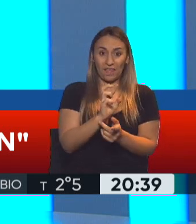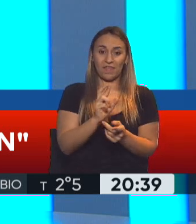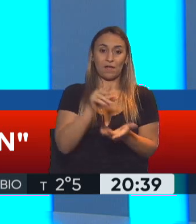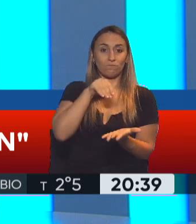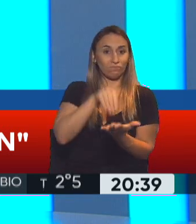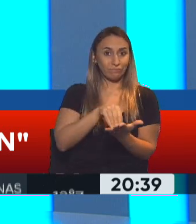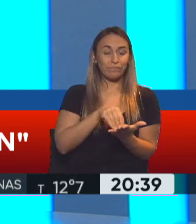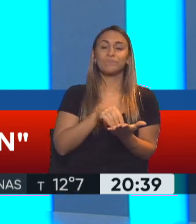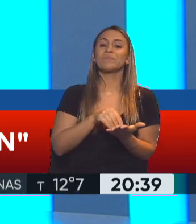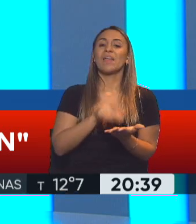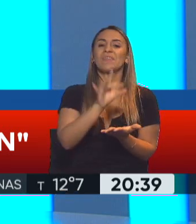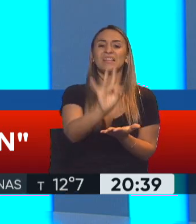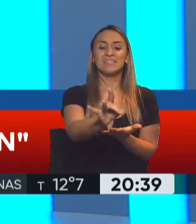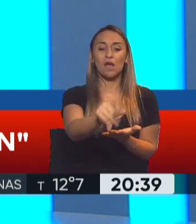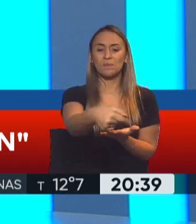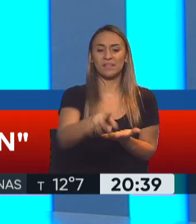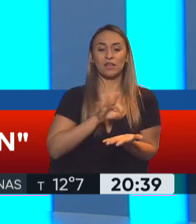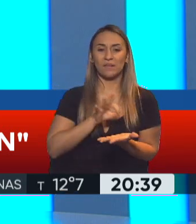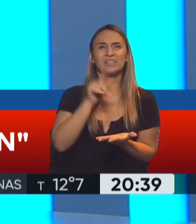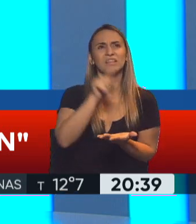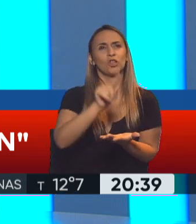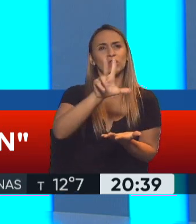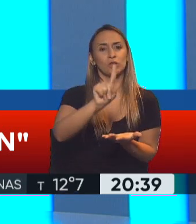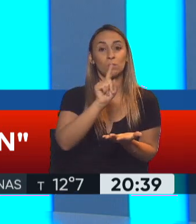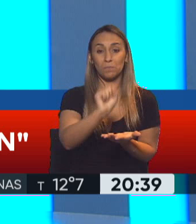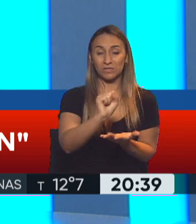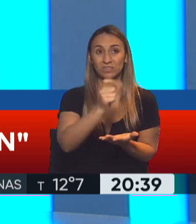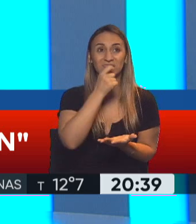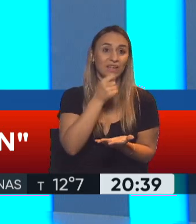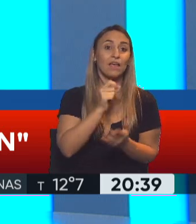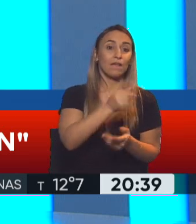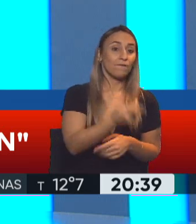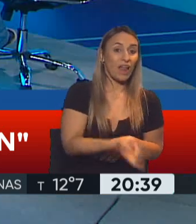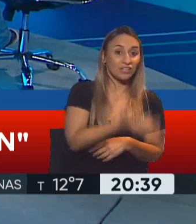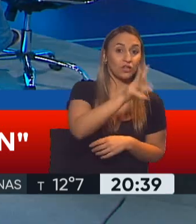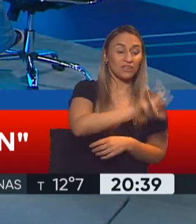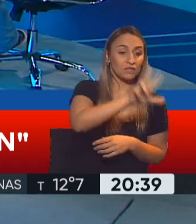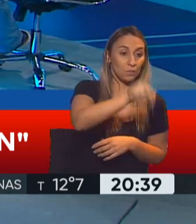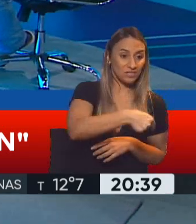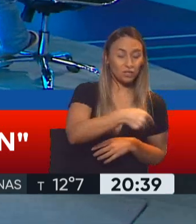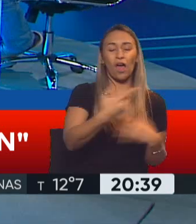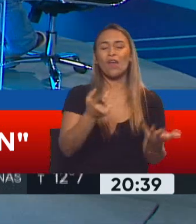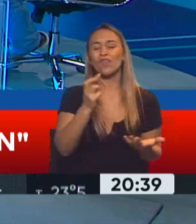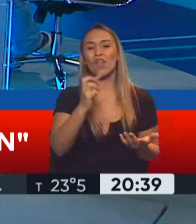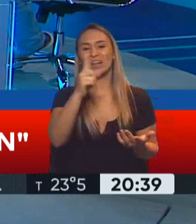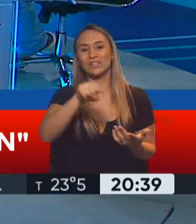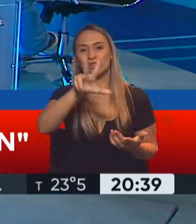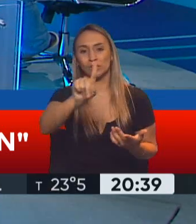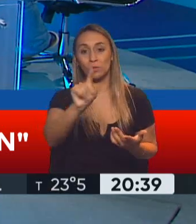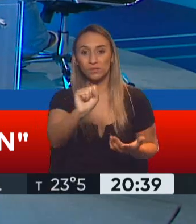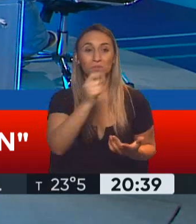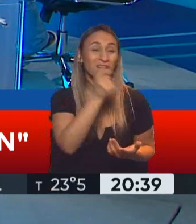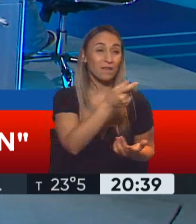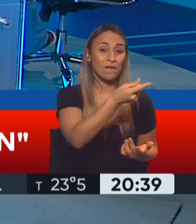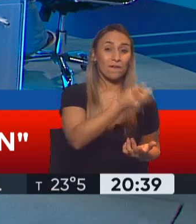año que viene de 131 pesos tiene sentido con una inflación del 33 por ciento me parece ahora sin la inflación es más alta me parece que no va a